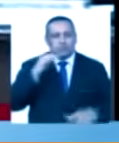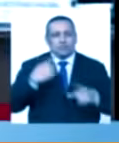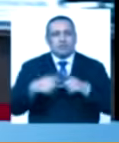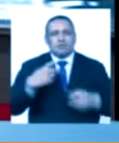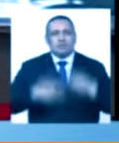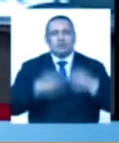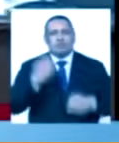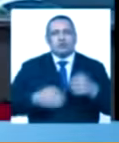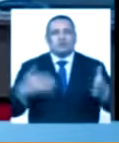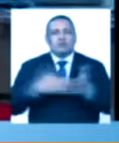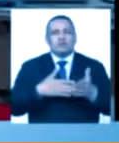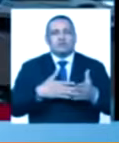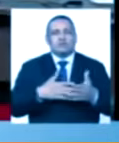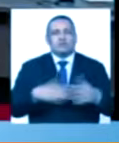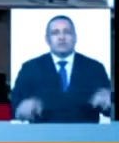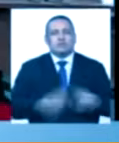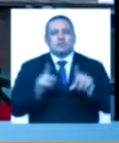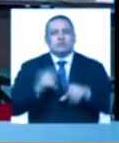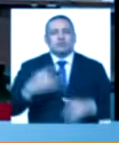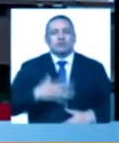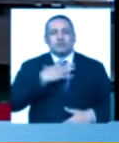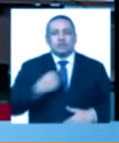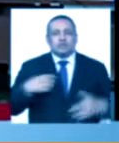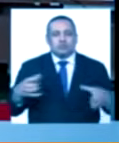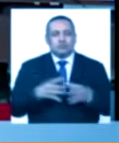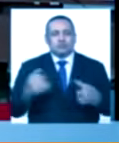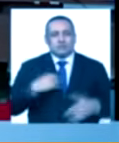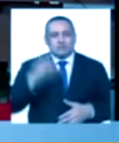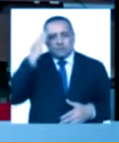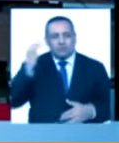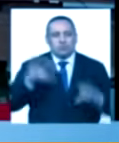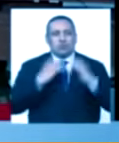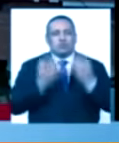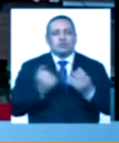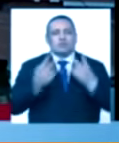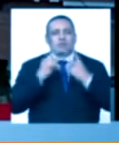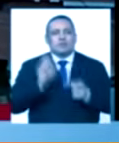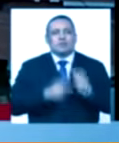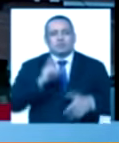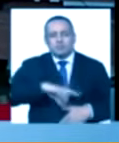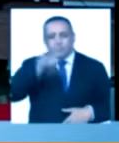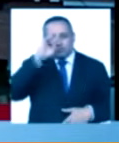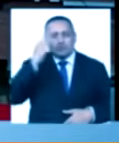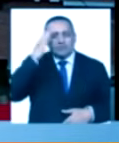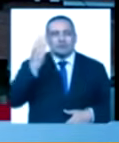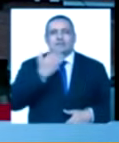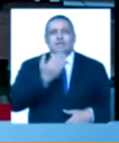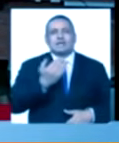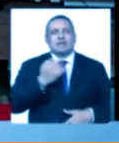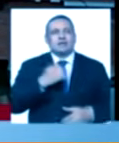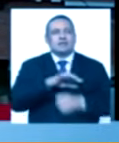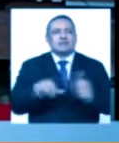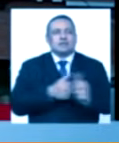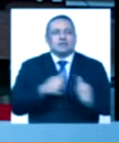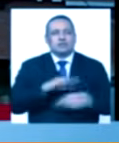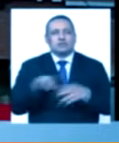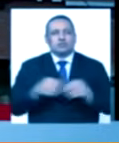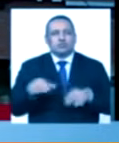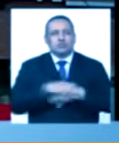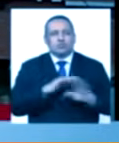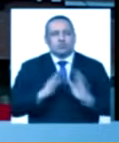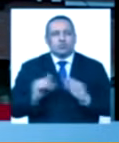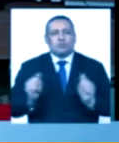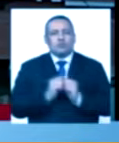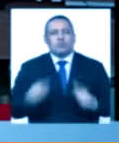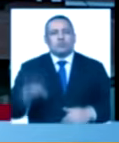complot contra usted. Lo que nos gustaría, nosotros, no solamente nosotros como congresistas, sino a toda la población peruana, es saber quién o quiénes están detrás de este complot o